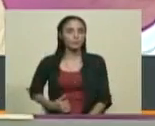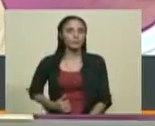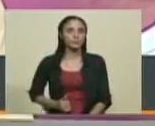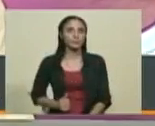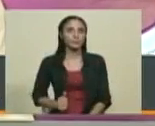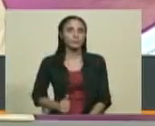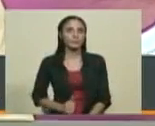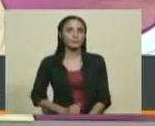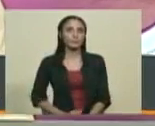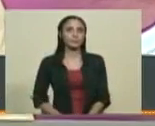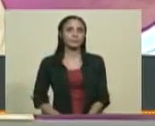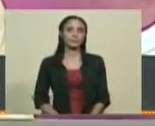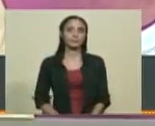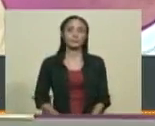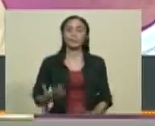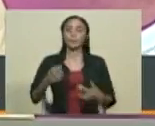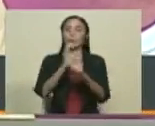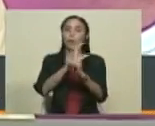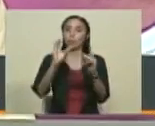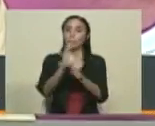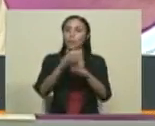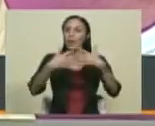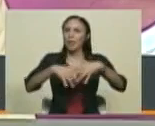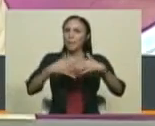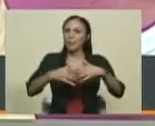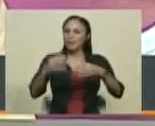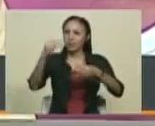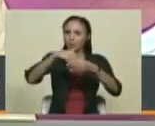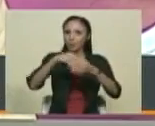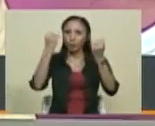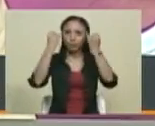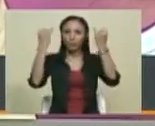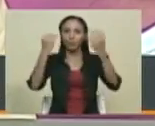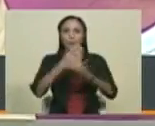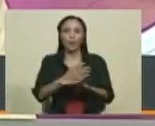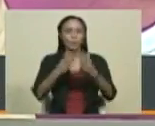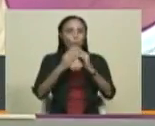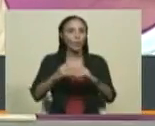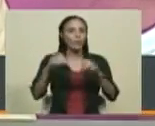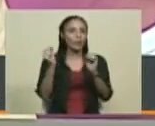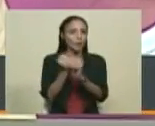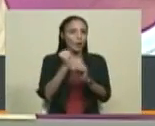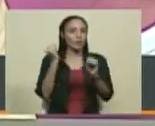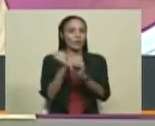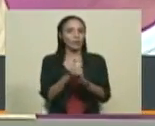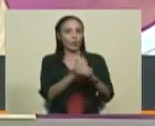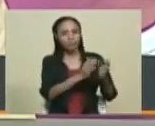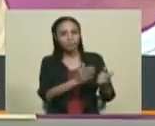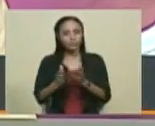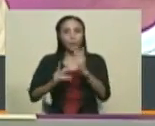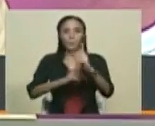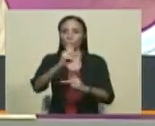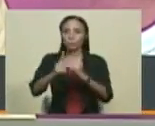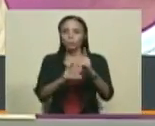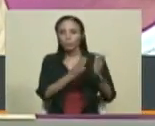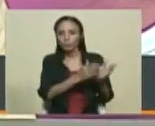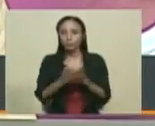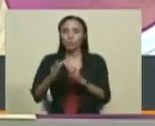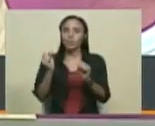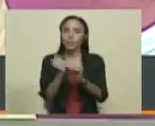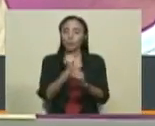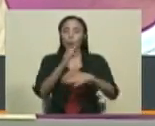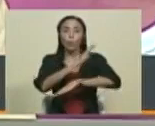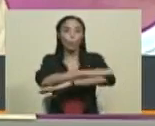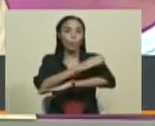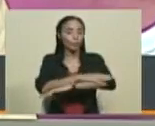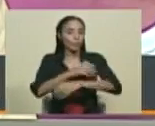Tenemos que crear una nueva cultura empresarial de la eficiencia, la eficacia, la productividad, la